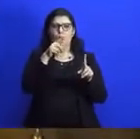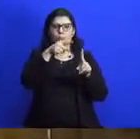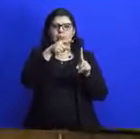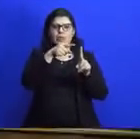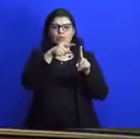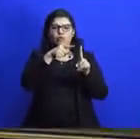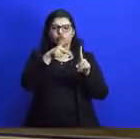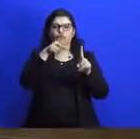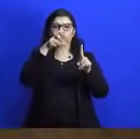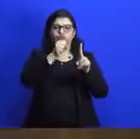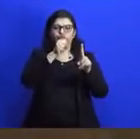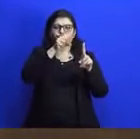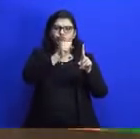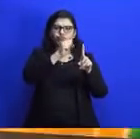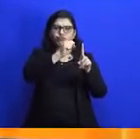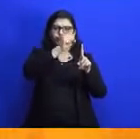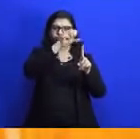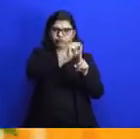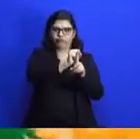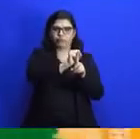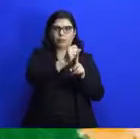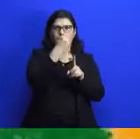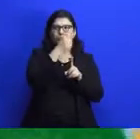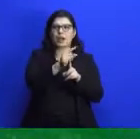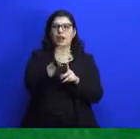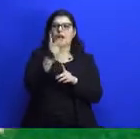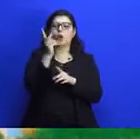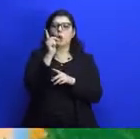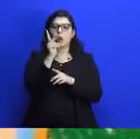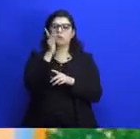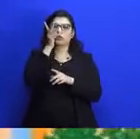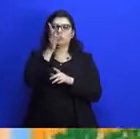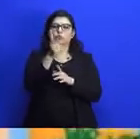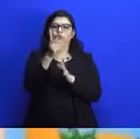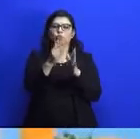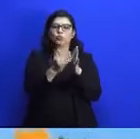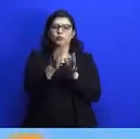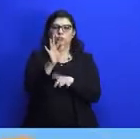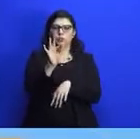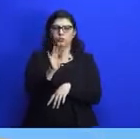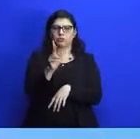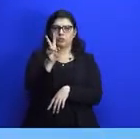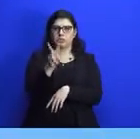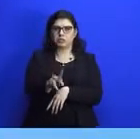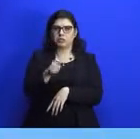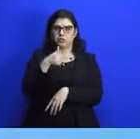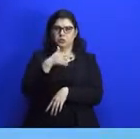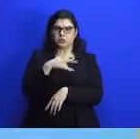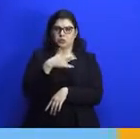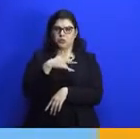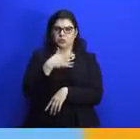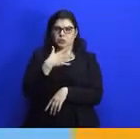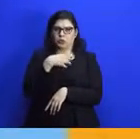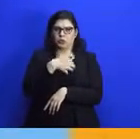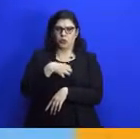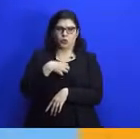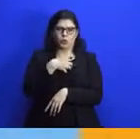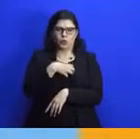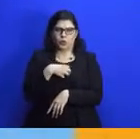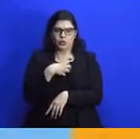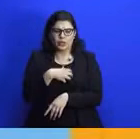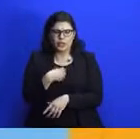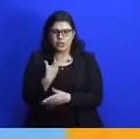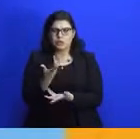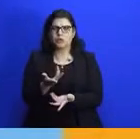adelante, específicamente para el 2040. Muy, muy contento con lo que hemos hecho, muy satisfecho